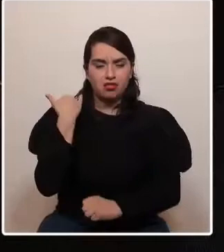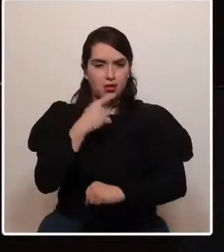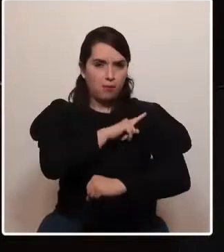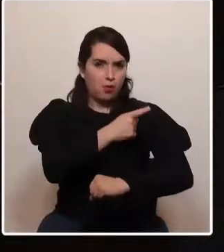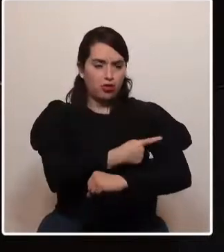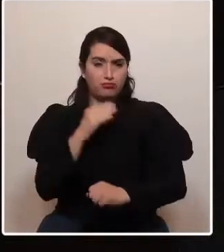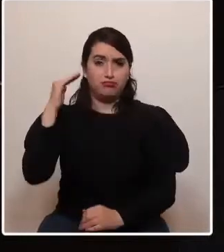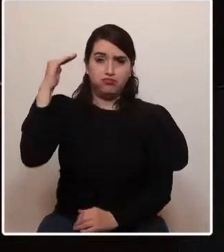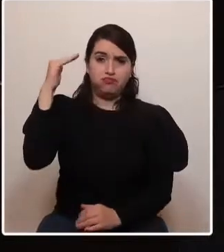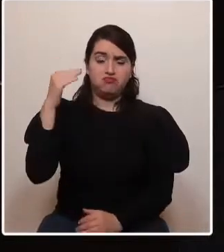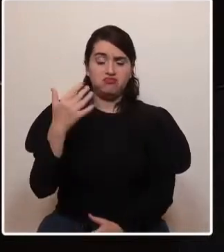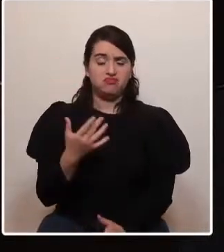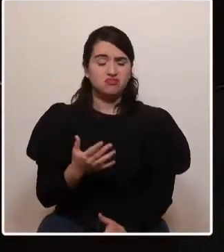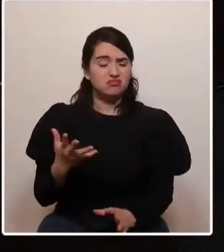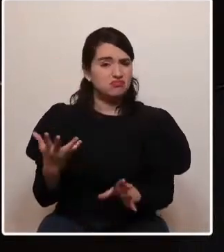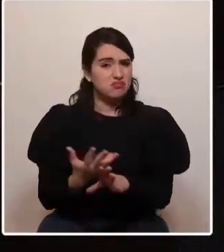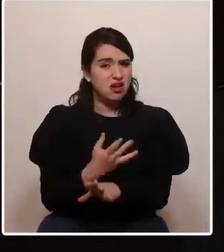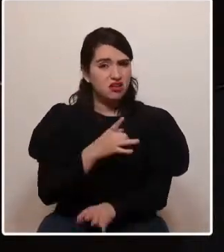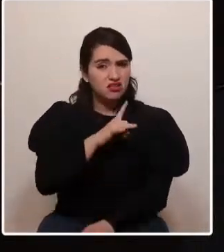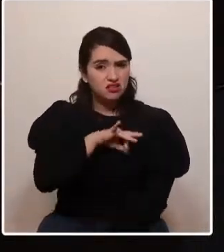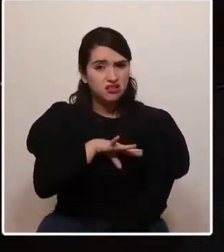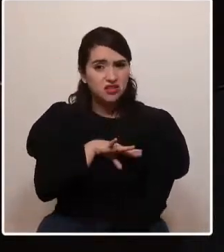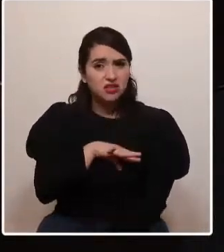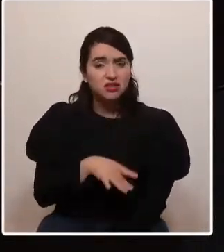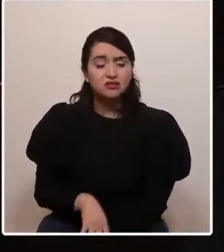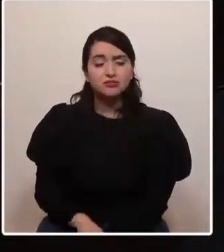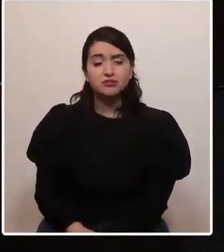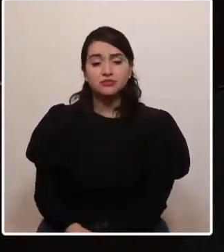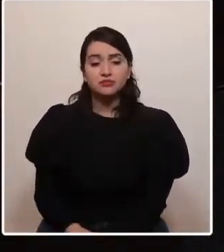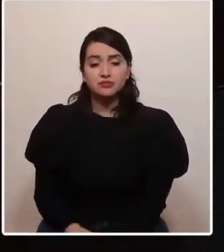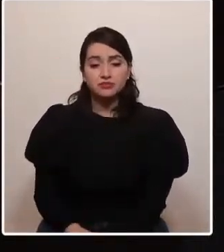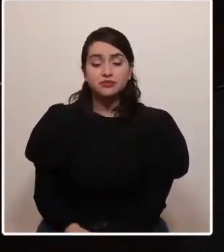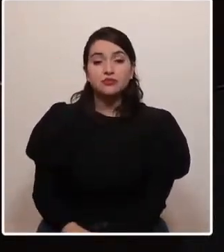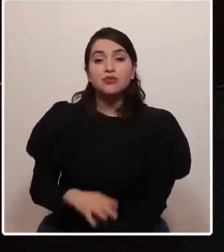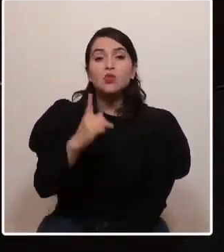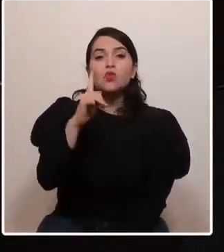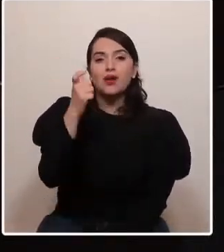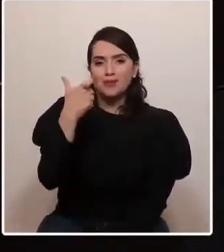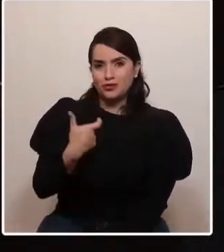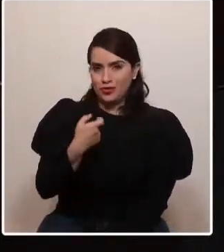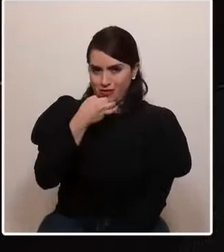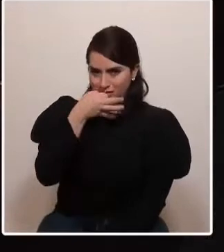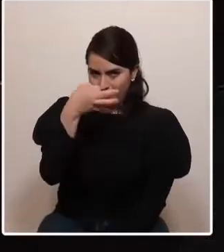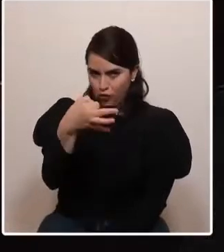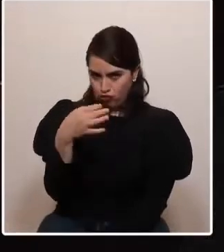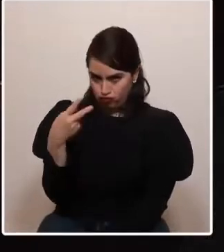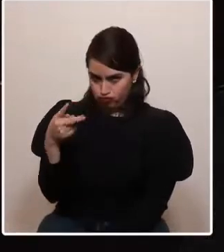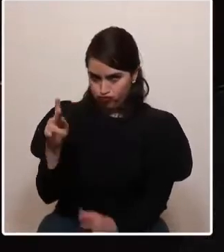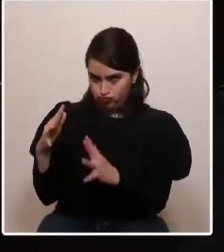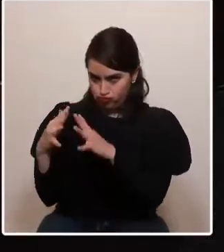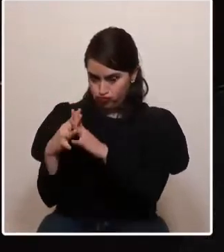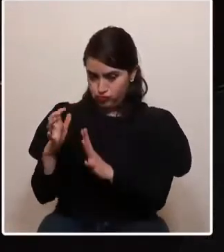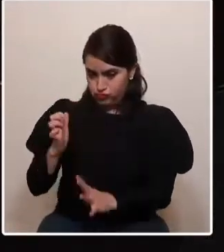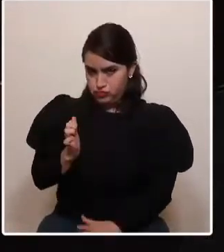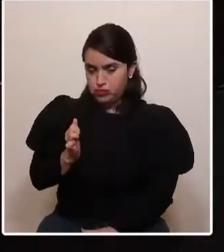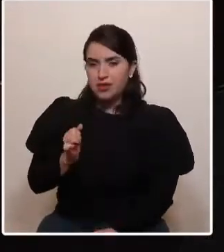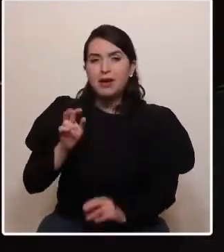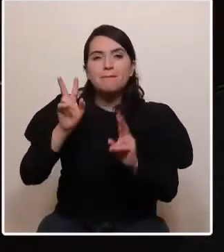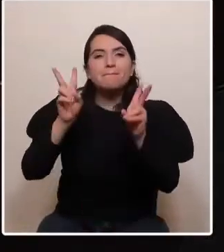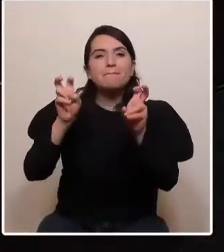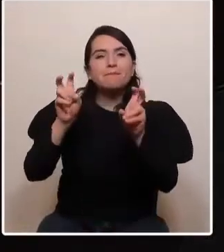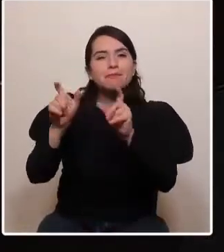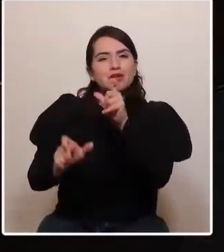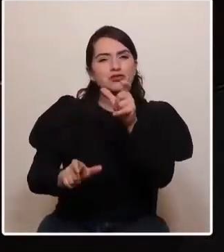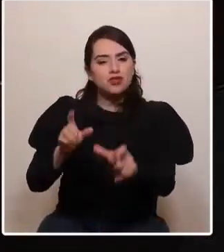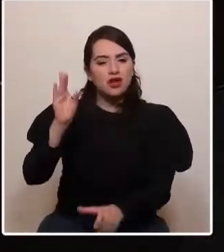Chile, uno de sus más locuaces integrantes señaló, respecto a los bolivianos: son